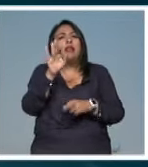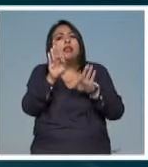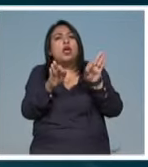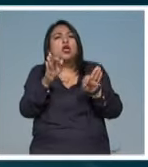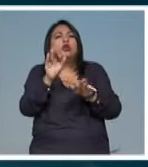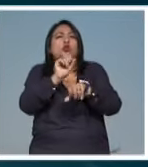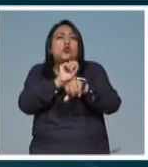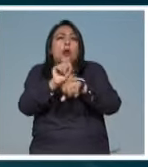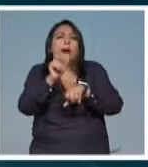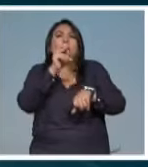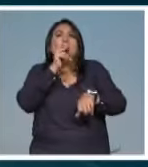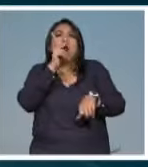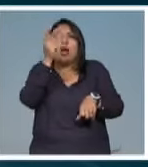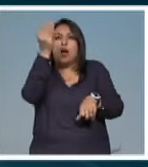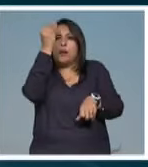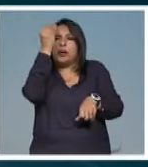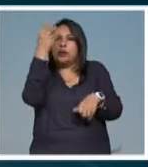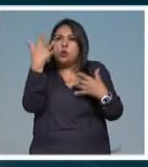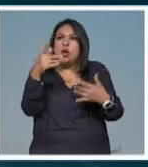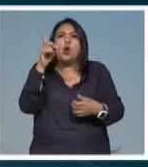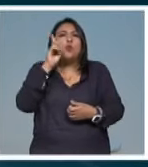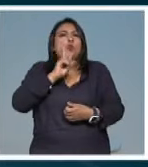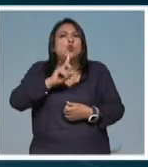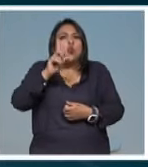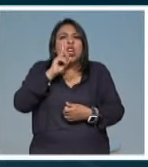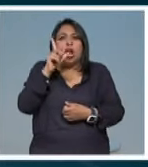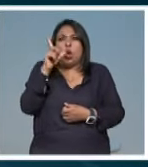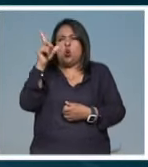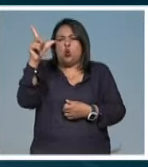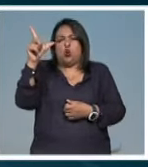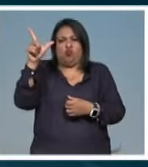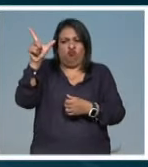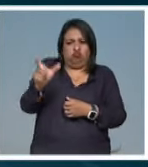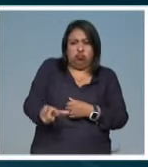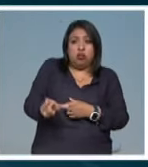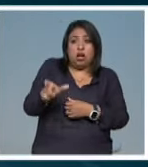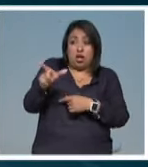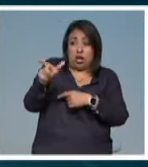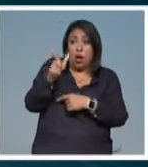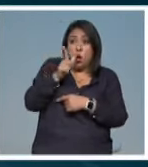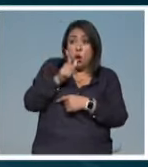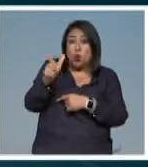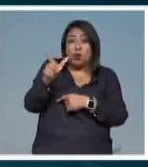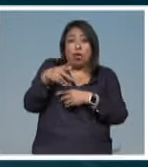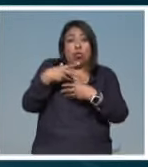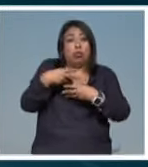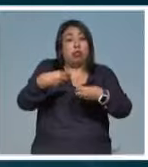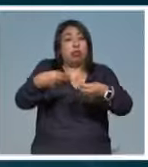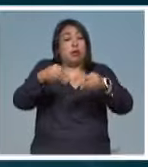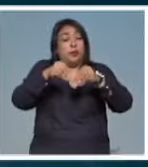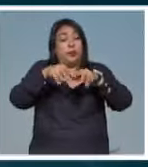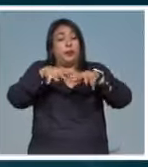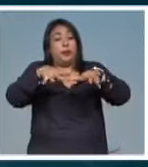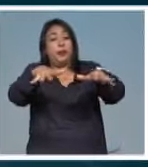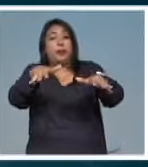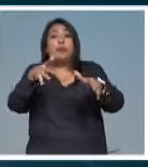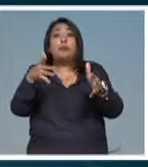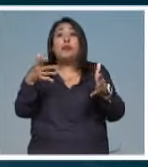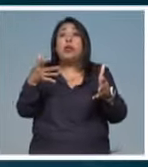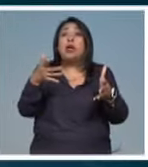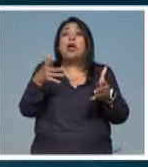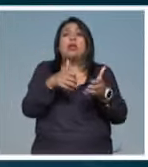la palabra sabia, aquella mujer que era luz, y de su luz todo contagiaba,